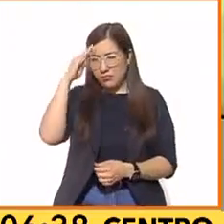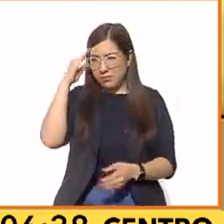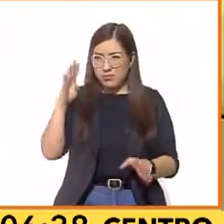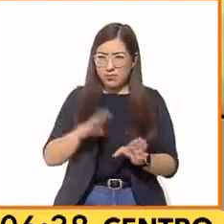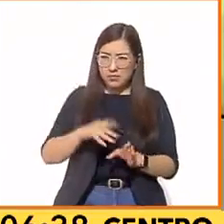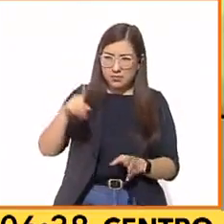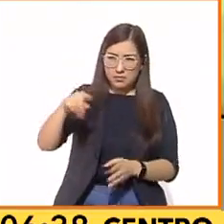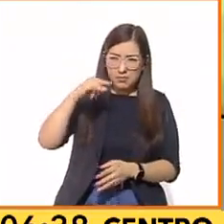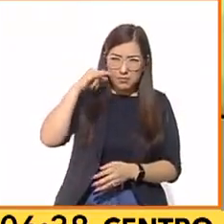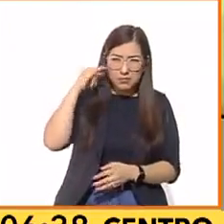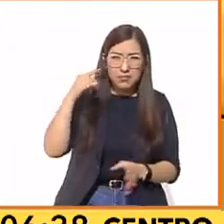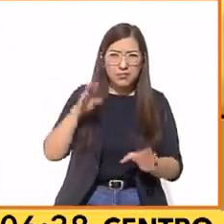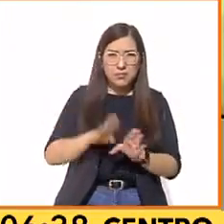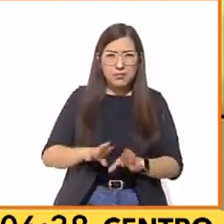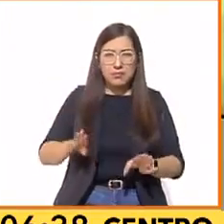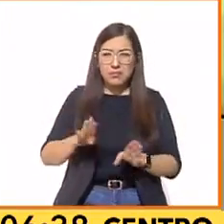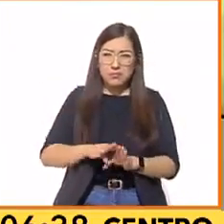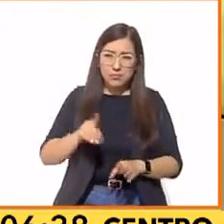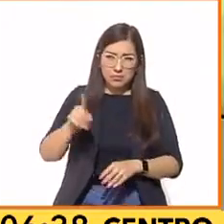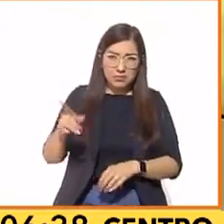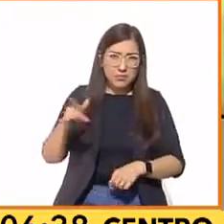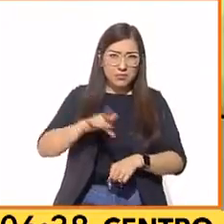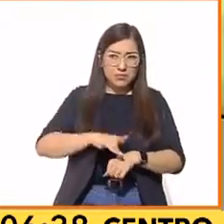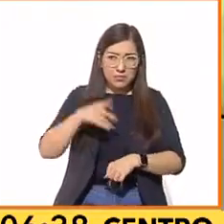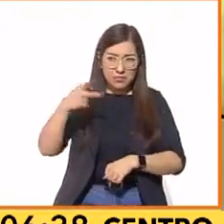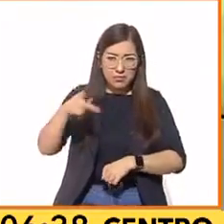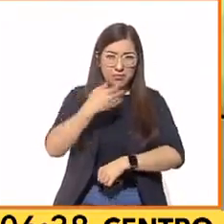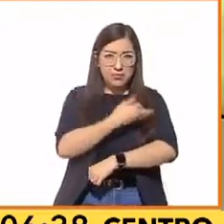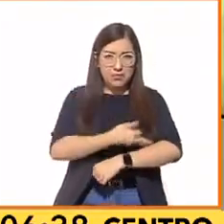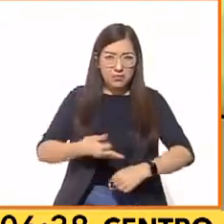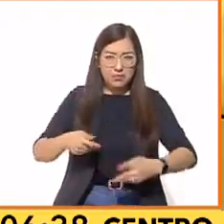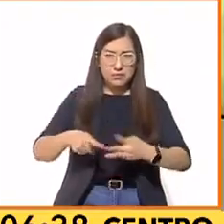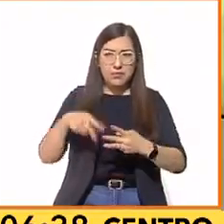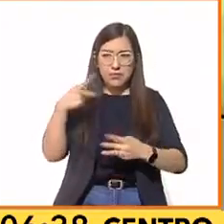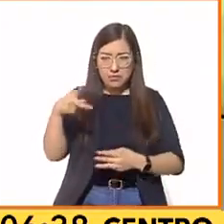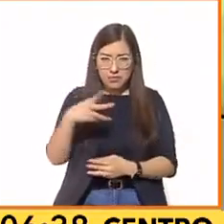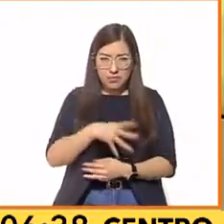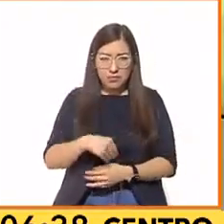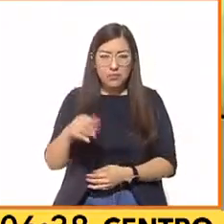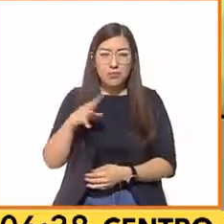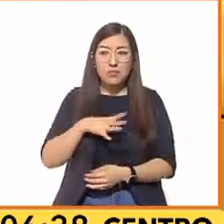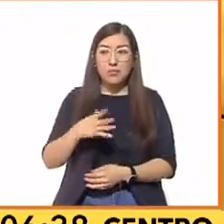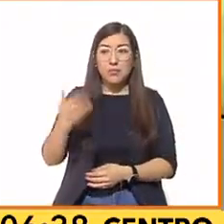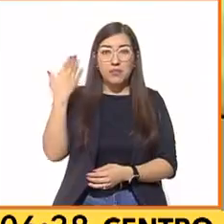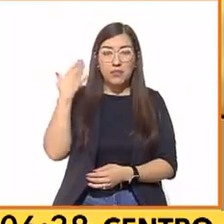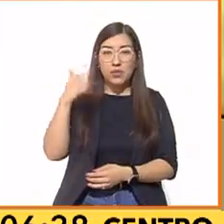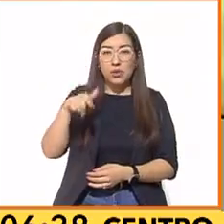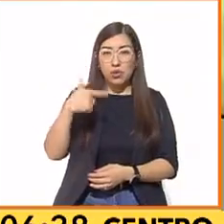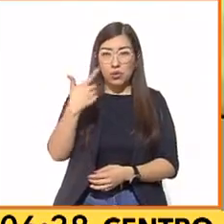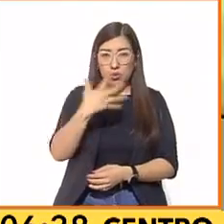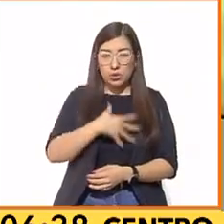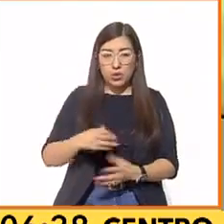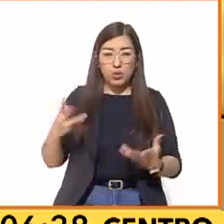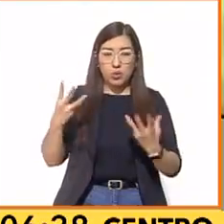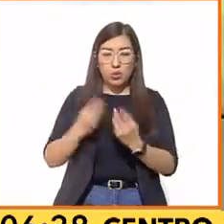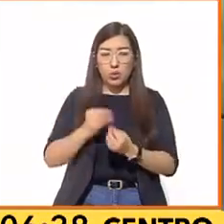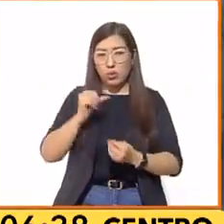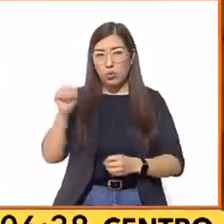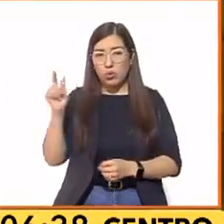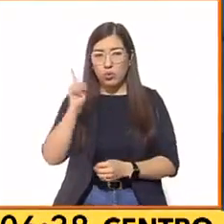adversas que las que le tocaron a él, a su familia, a sus hijos. Tuvo 12 hijos con Margarita Maza, una